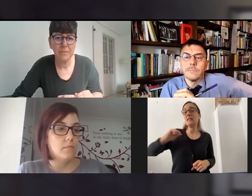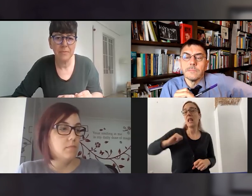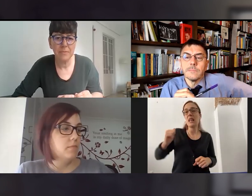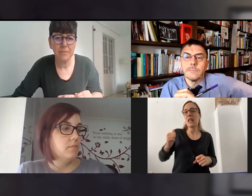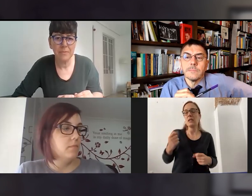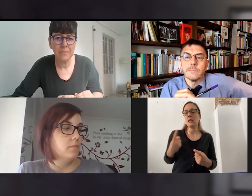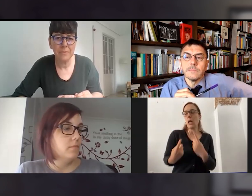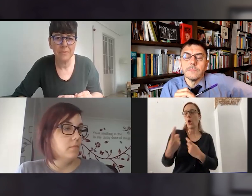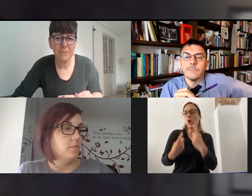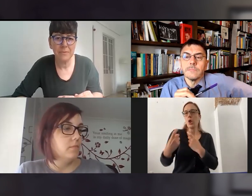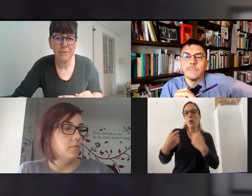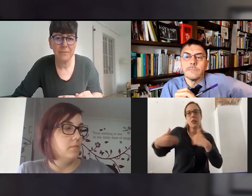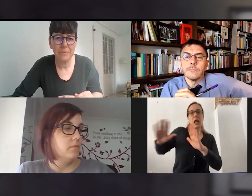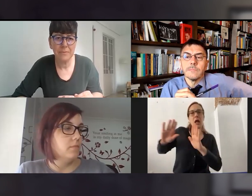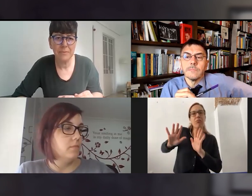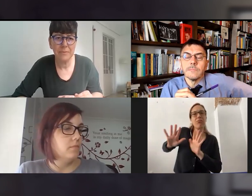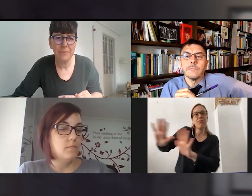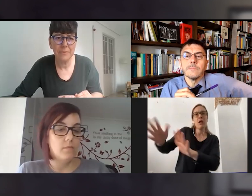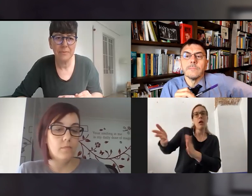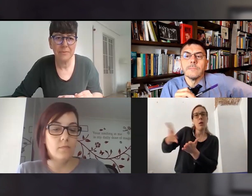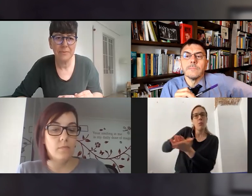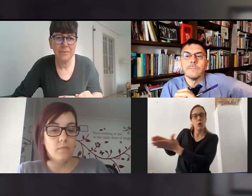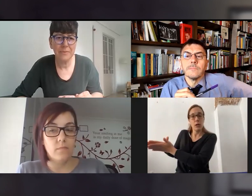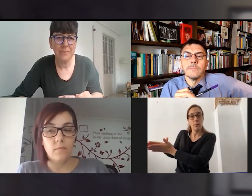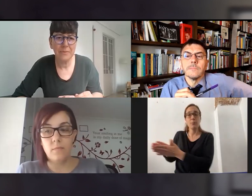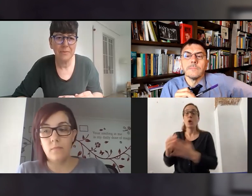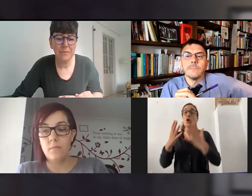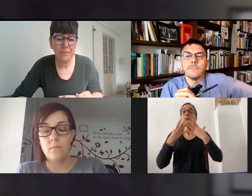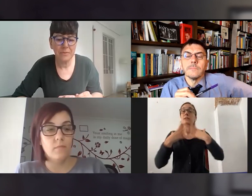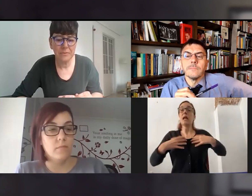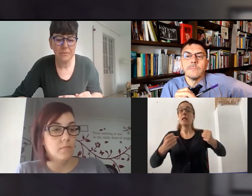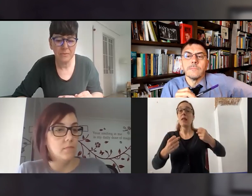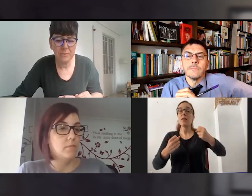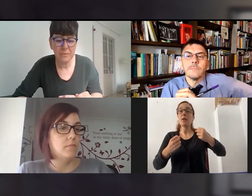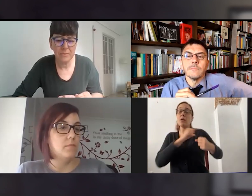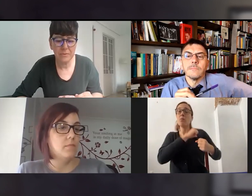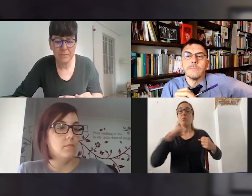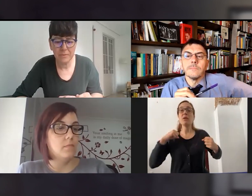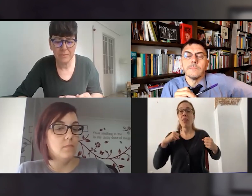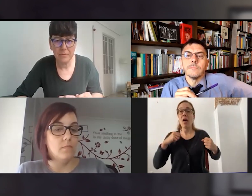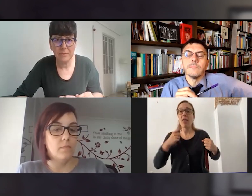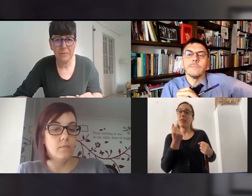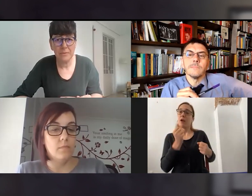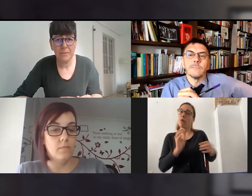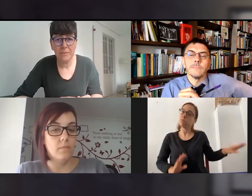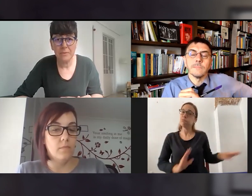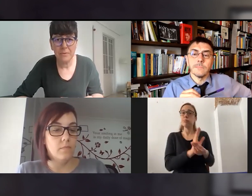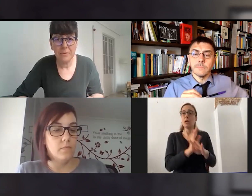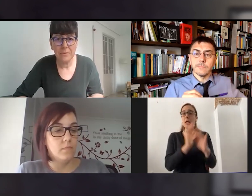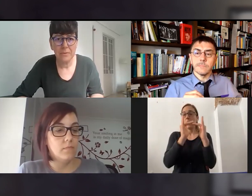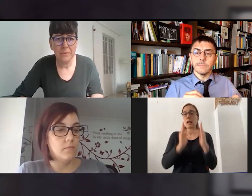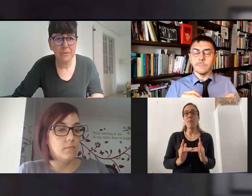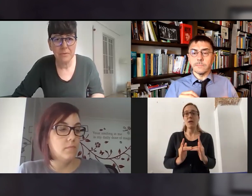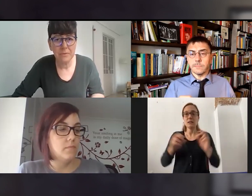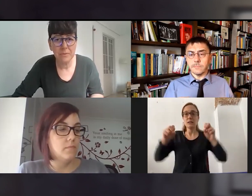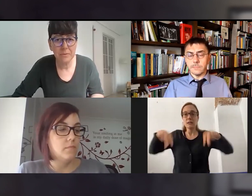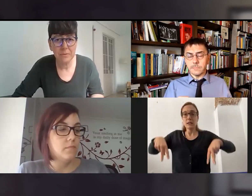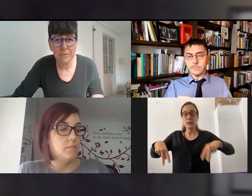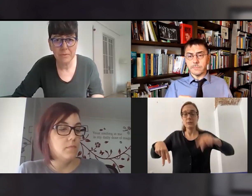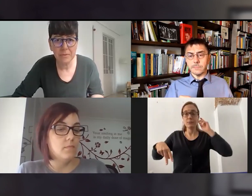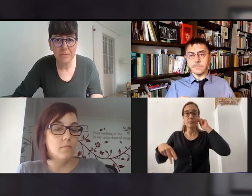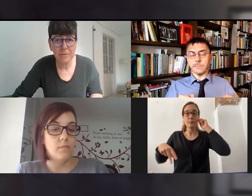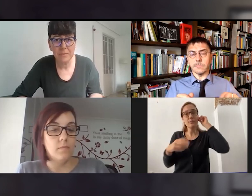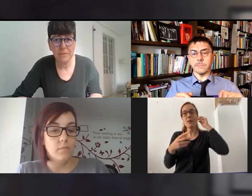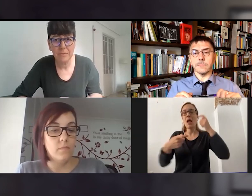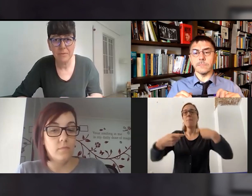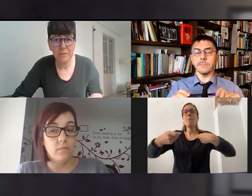morir. O en la sanidad, cuando se da dinero a la privada y nos quieren dejar sin camas. O en la educación, donde han promovido el Partido Popular un mercado escolar que